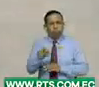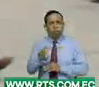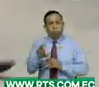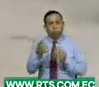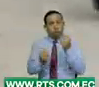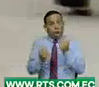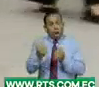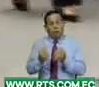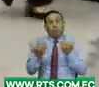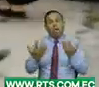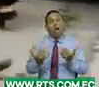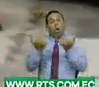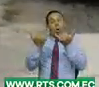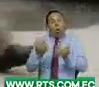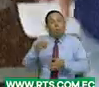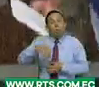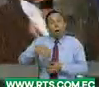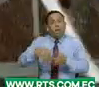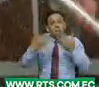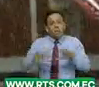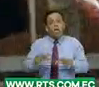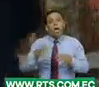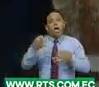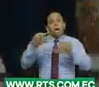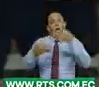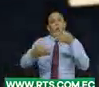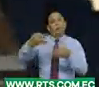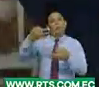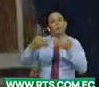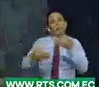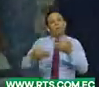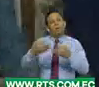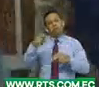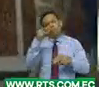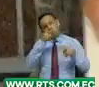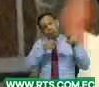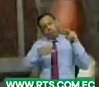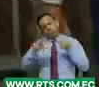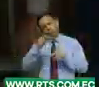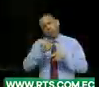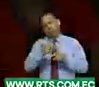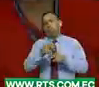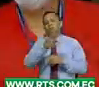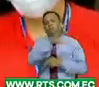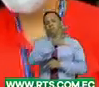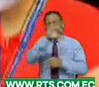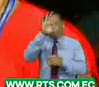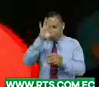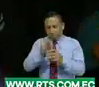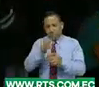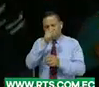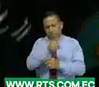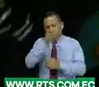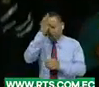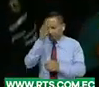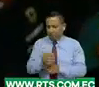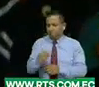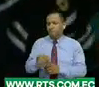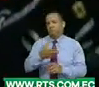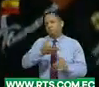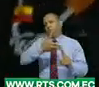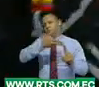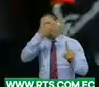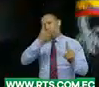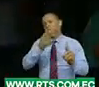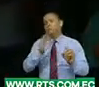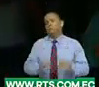una audiencia de vinculación con lo cual fue posible acusarlo también de asesinato porque él de acuerdo a la información que se